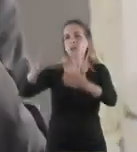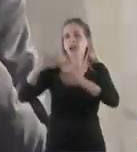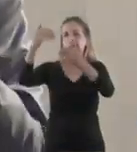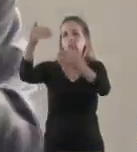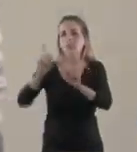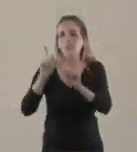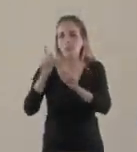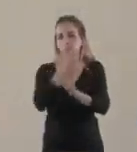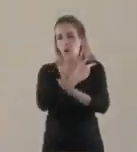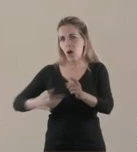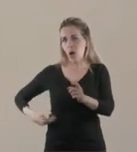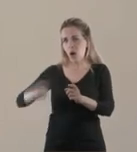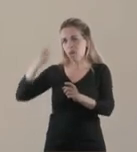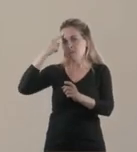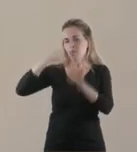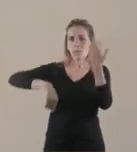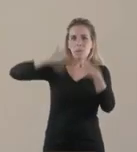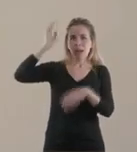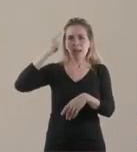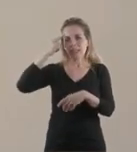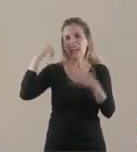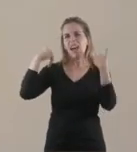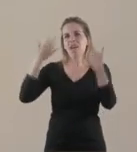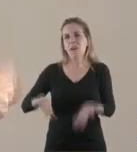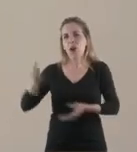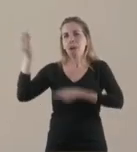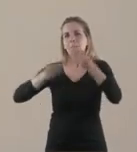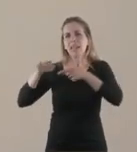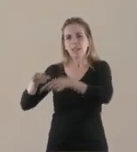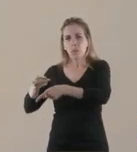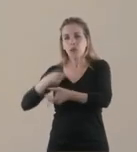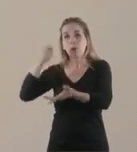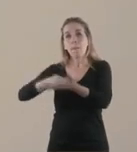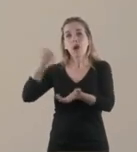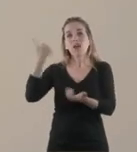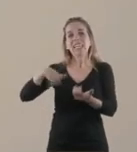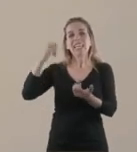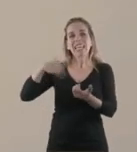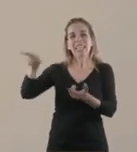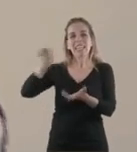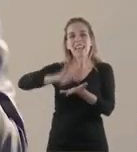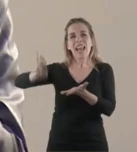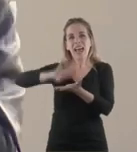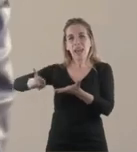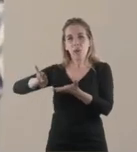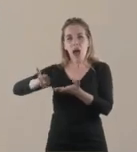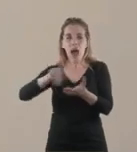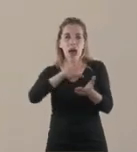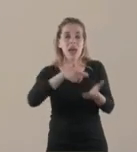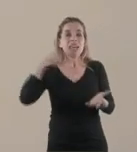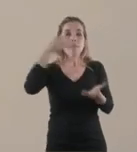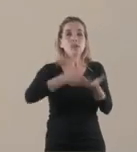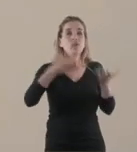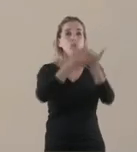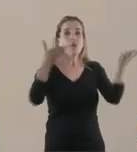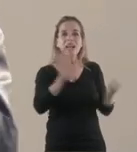acostumbraron a priorizar en el presupuesto el pago de intereses y no el de inversión pública